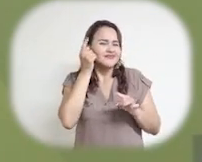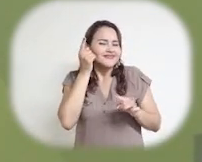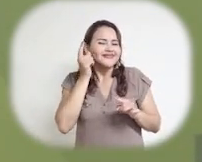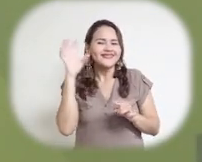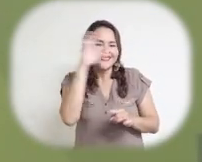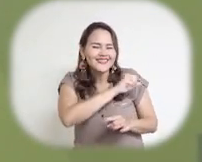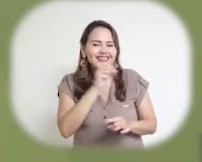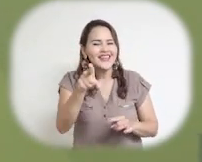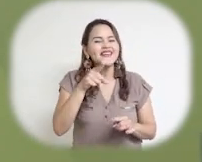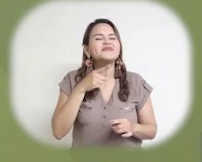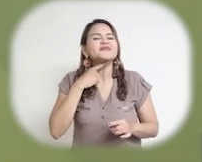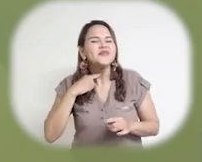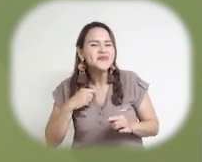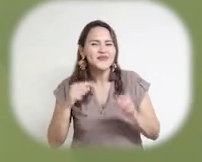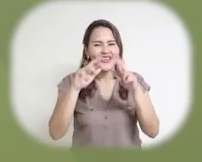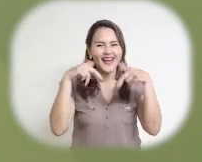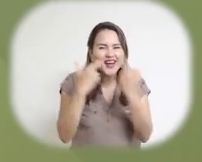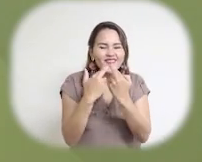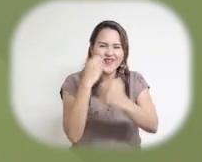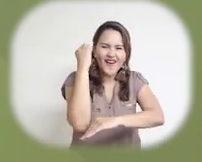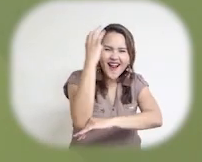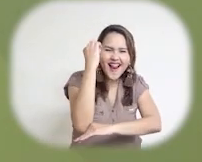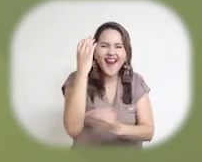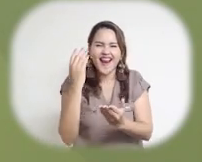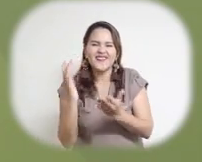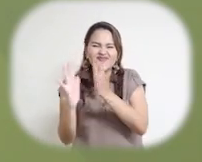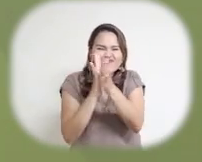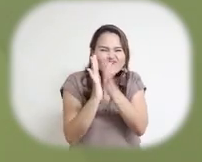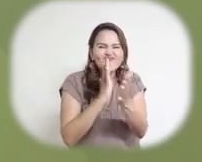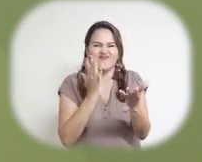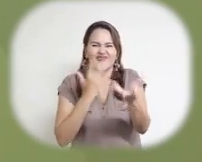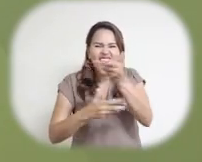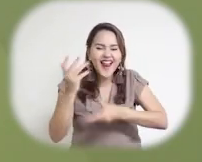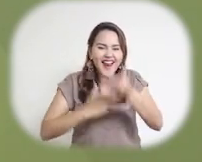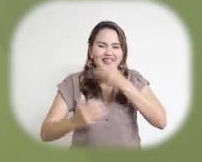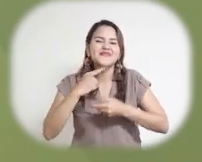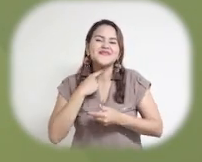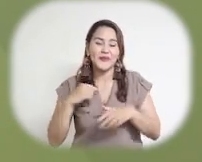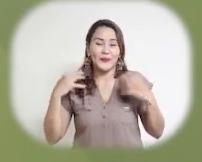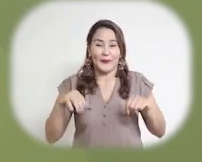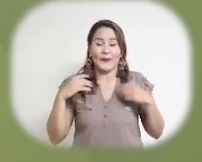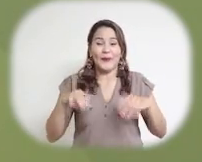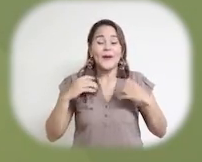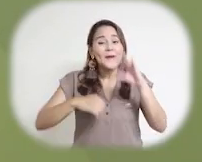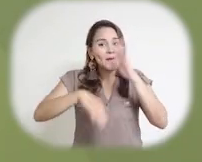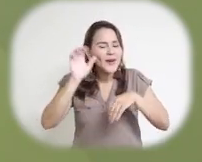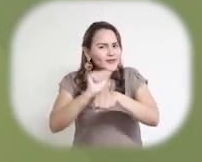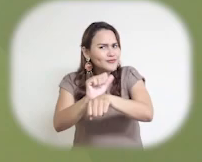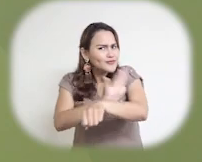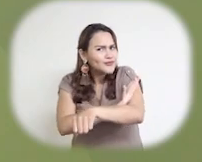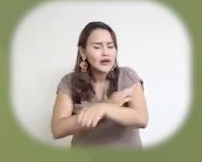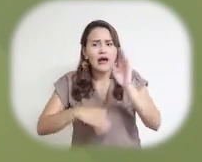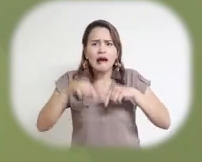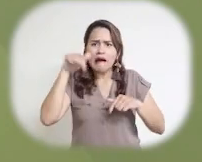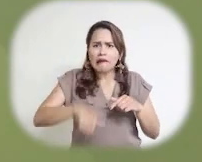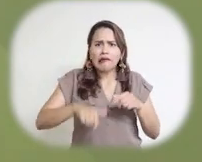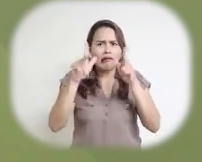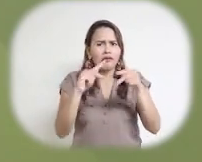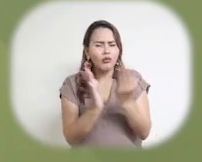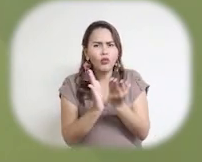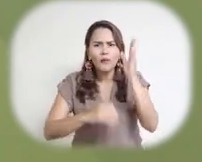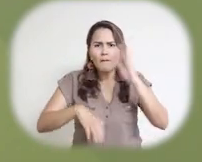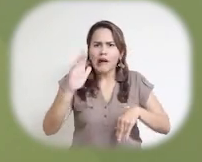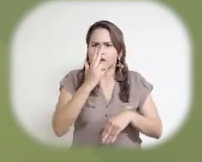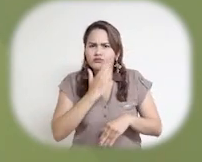fue una jornada de 3 días que se compartió conocimiento, se compartieron intereses de trabajo